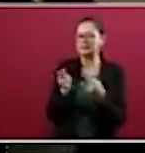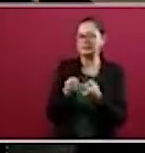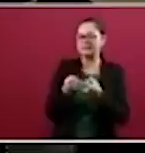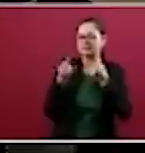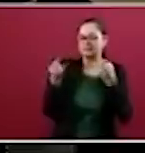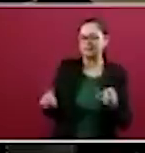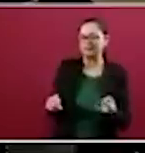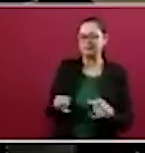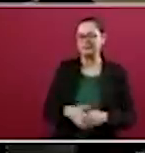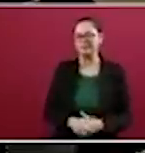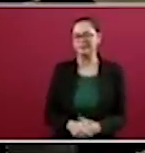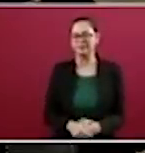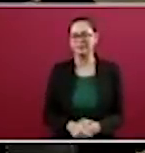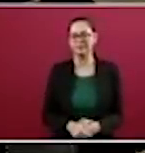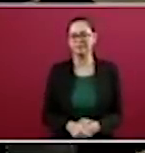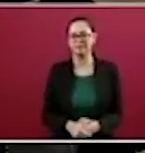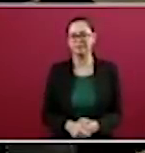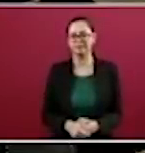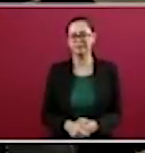de México. Diego.